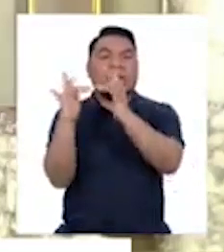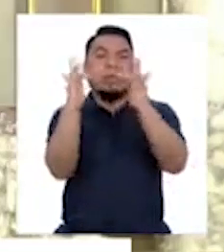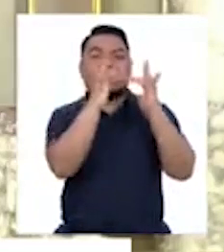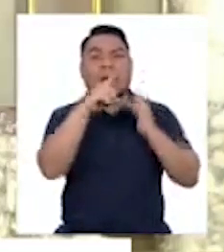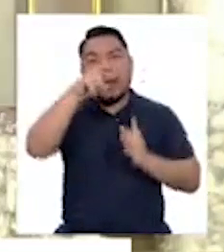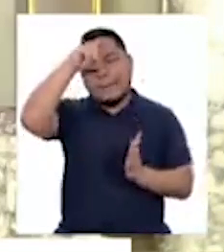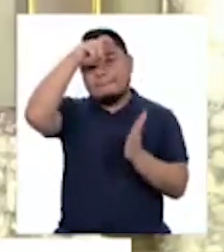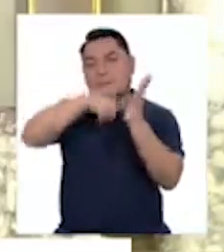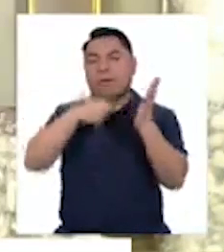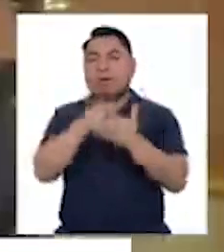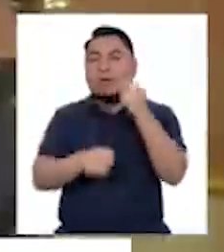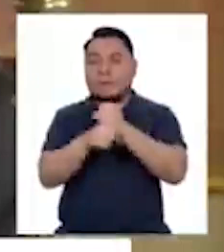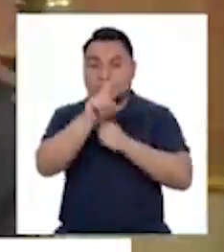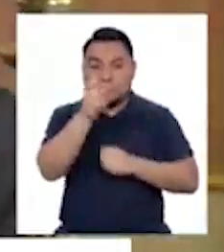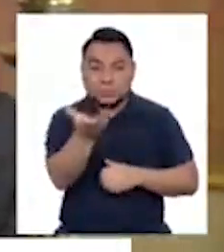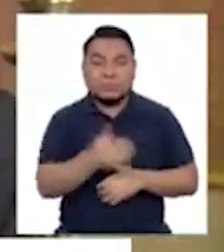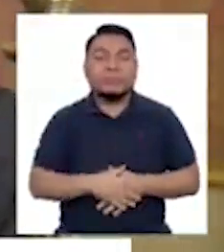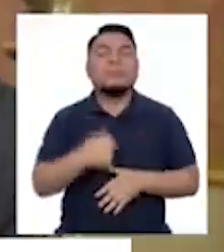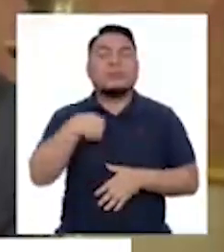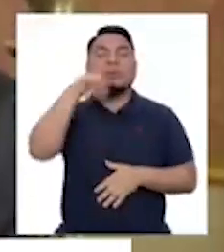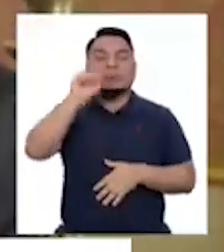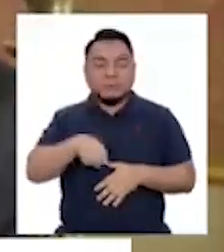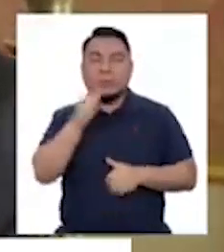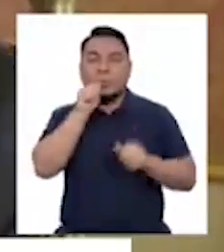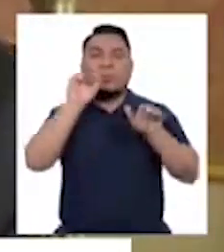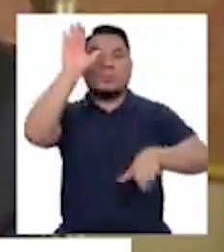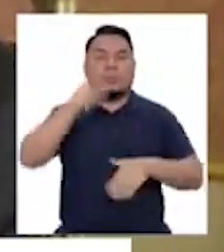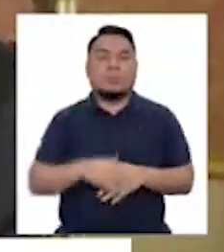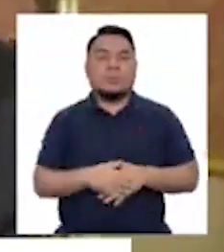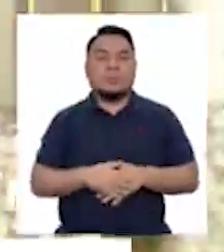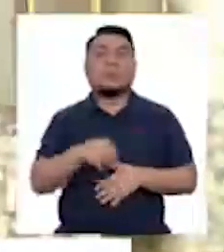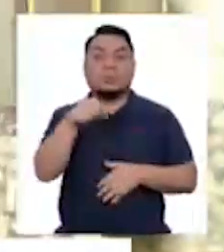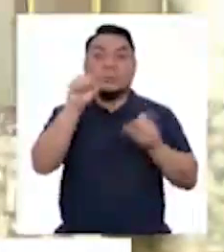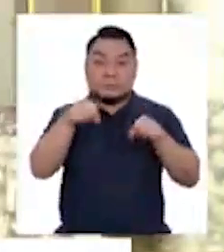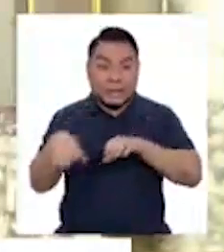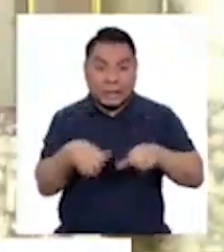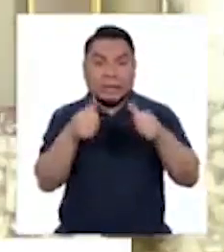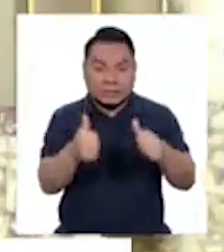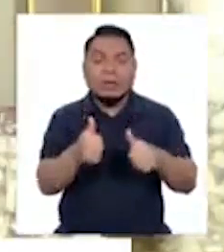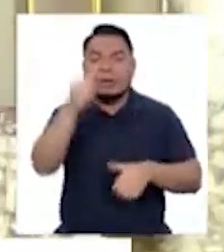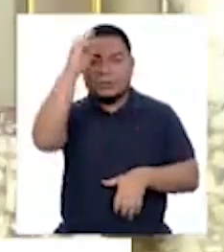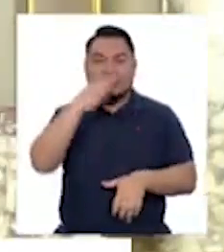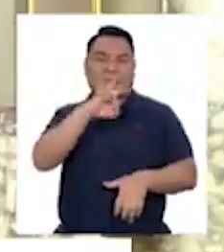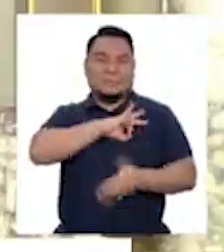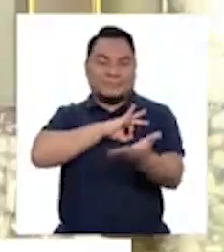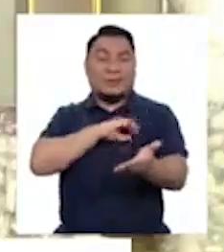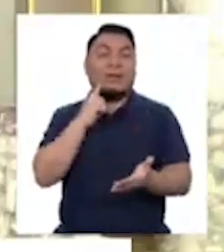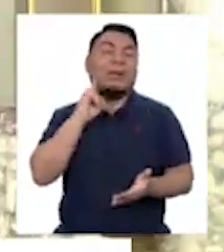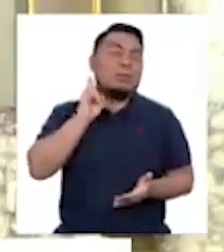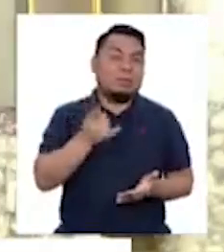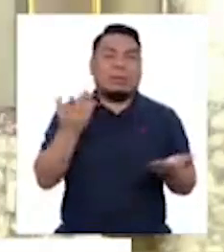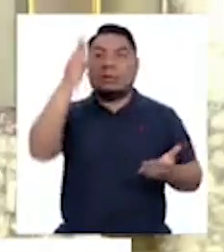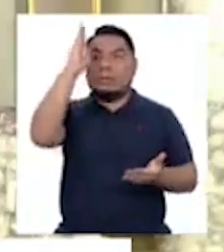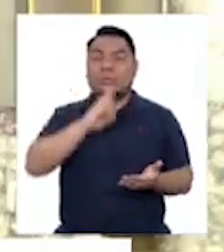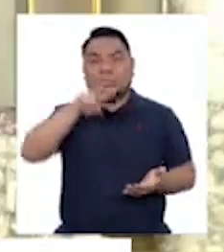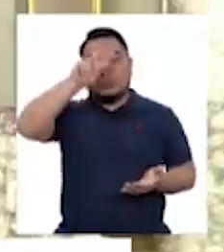y Minas, que os confío. Sí, juro. Si así lo hiciereis, que Dios os premie, y si no, Él